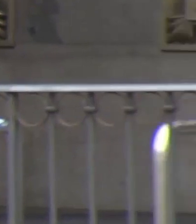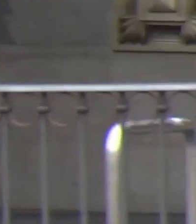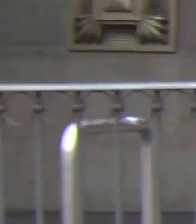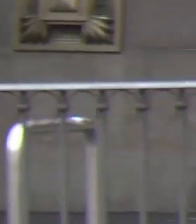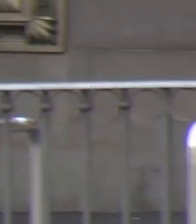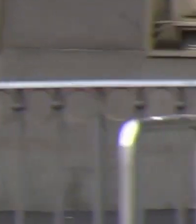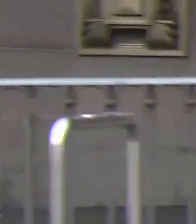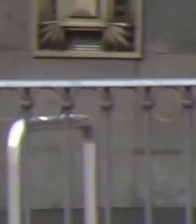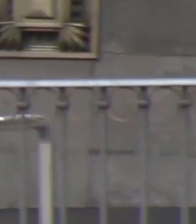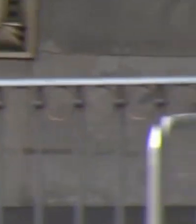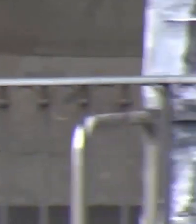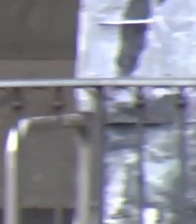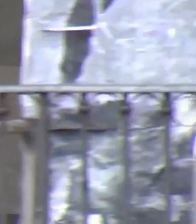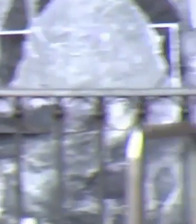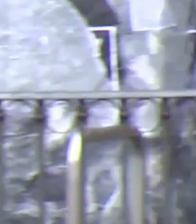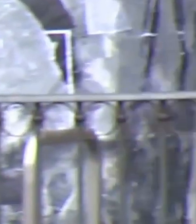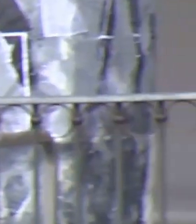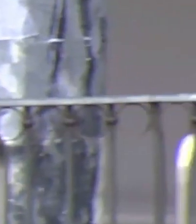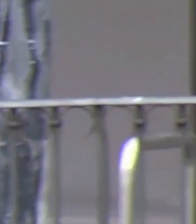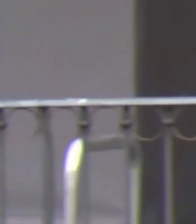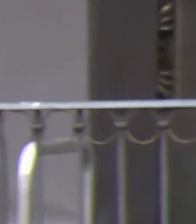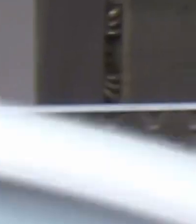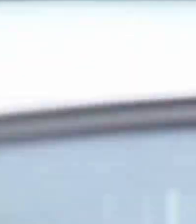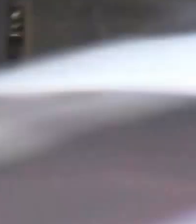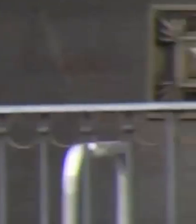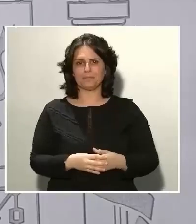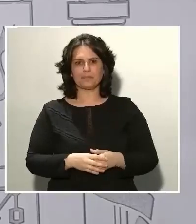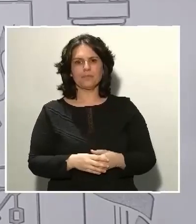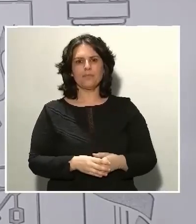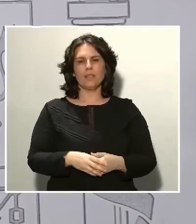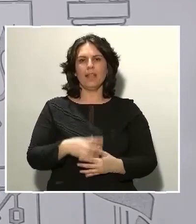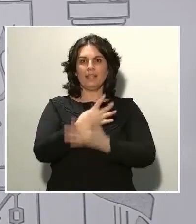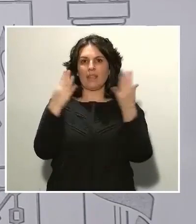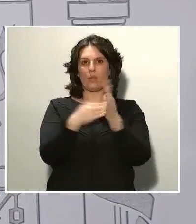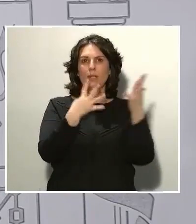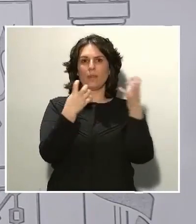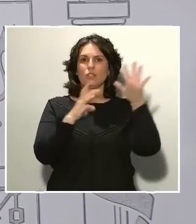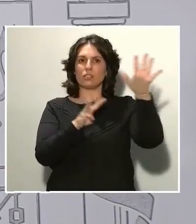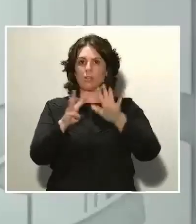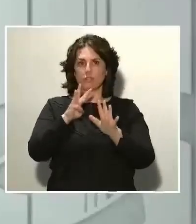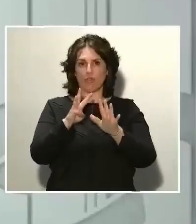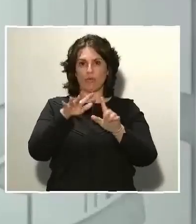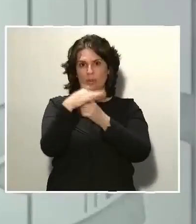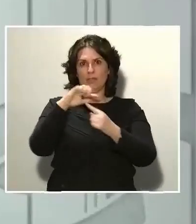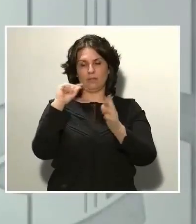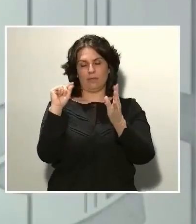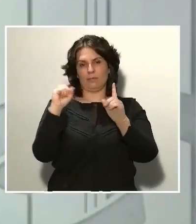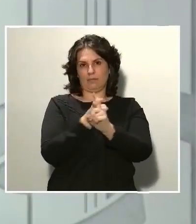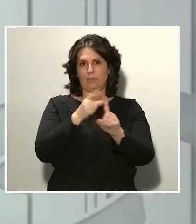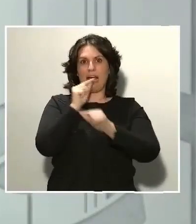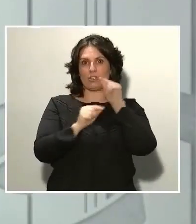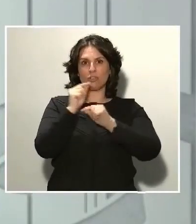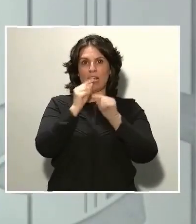específicos de la situación actual. En cuanto al total de esos 19.988 casos, hasta ahora han sido ingresados en UCI 1